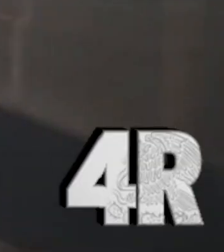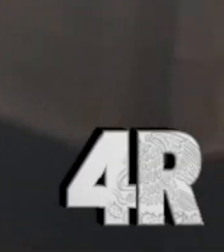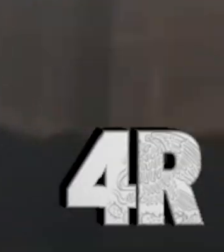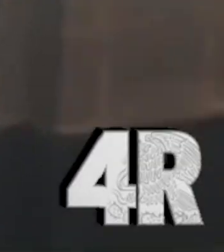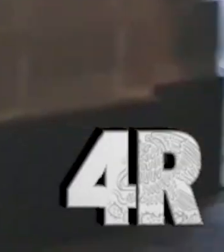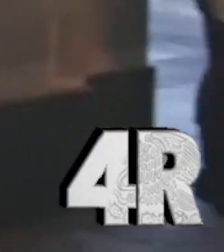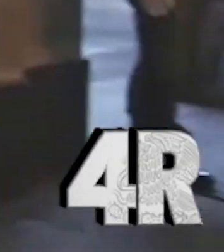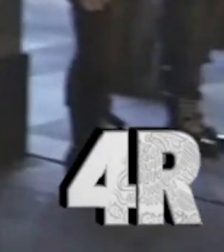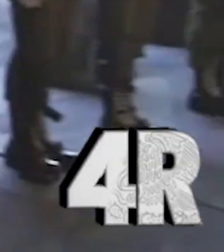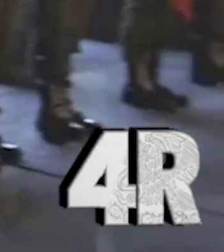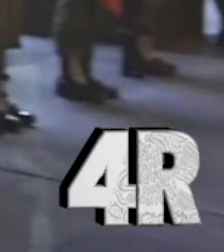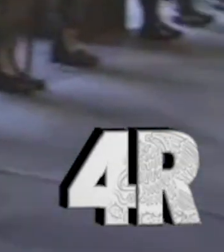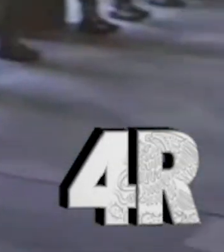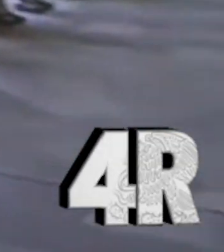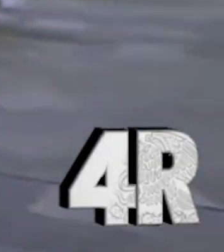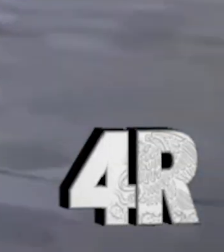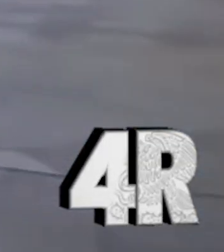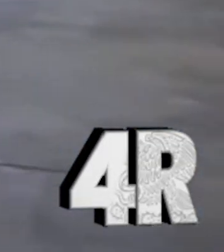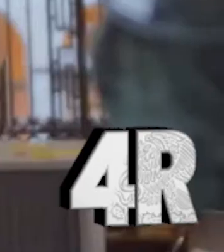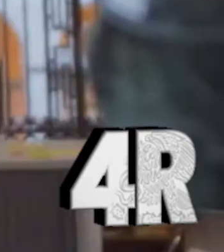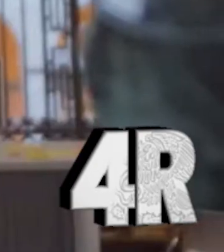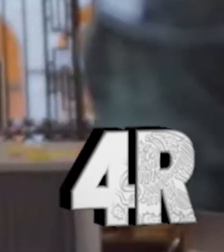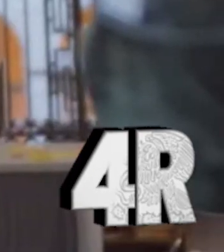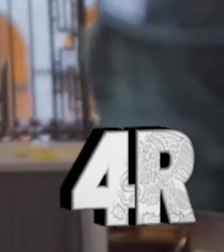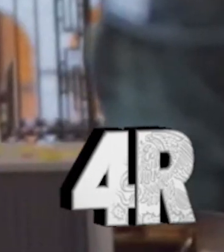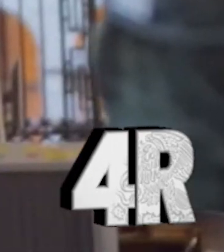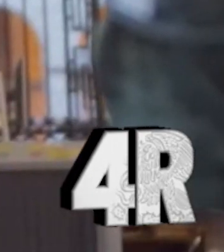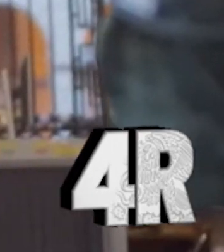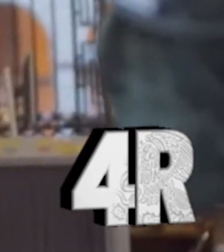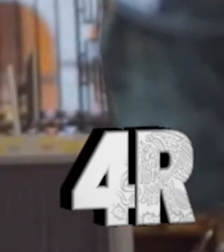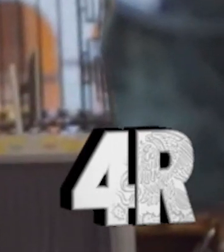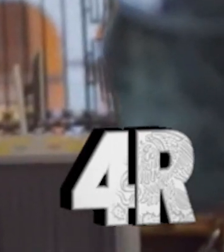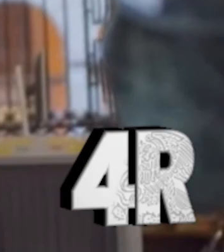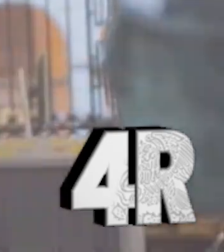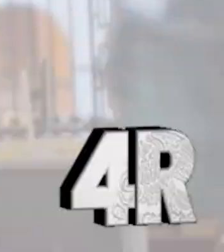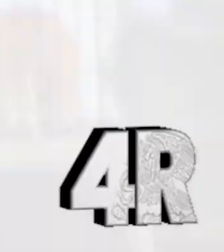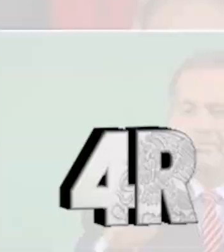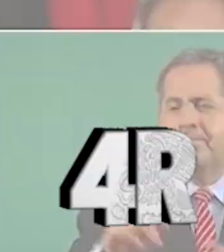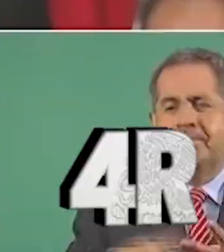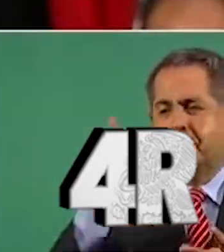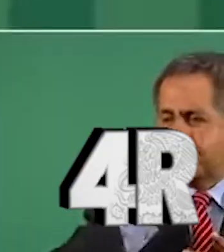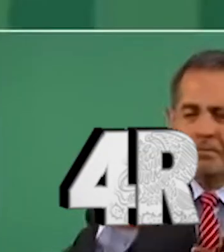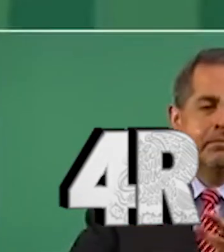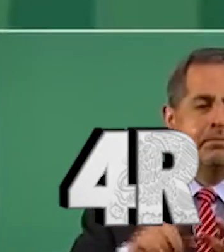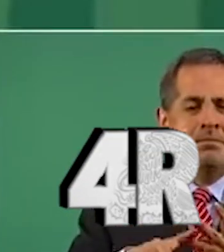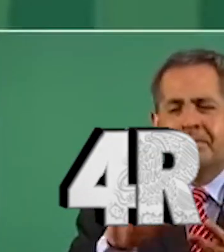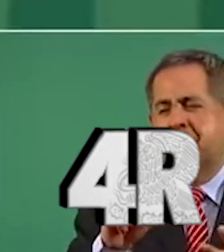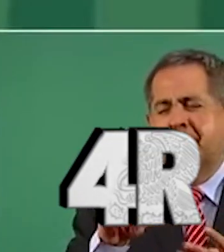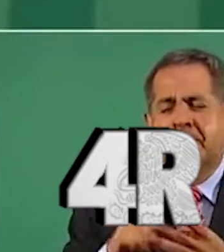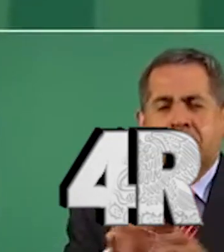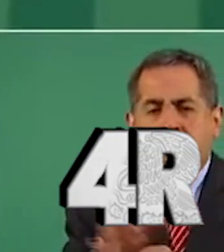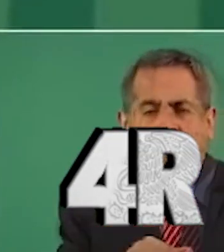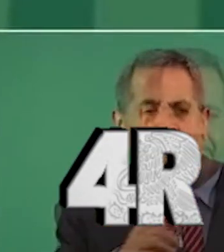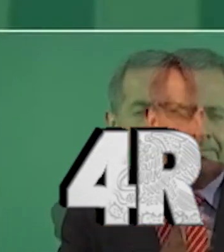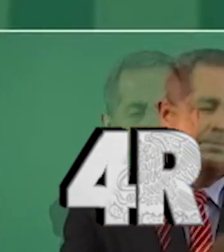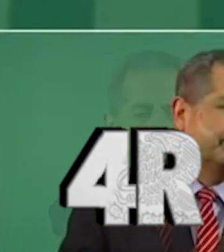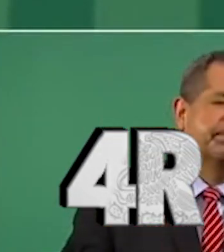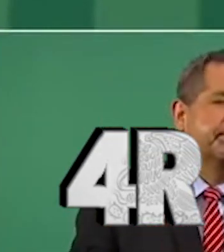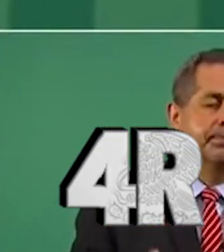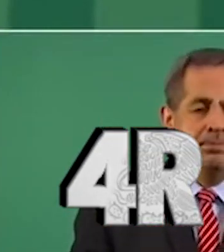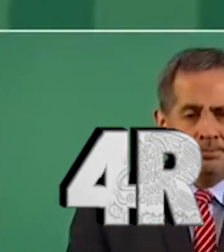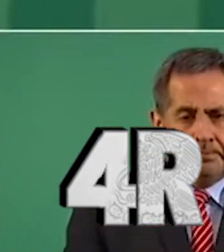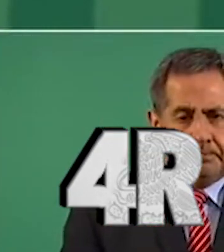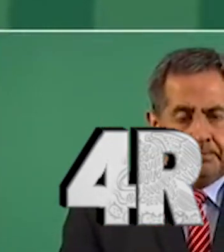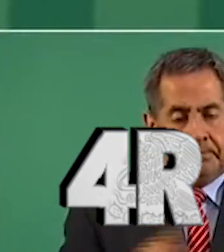era lo que aseveraba acerca de sus próximas giras y su regreso a la vida pública.